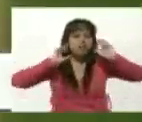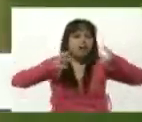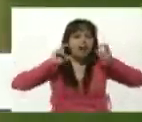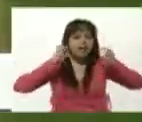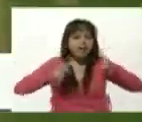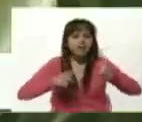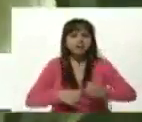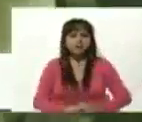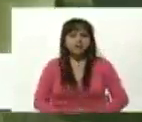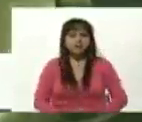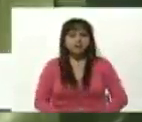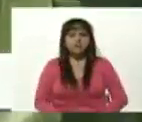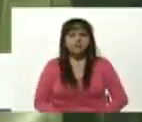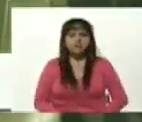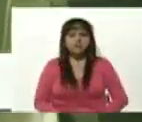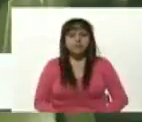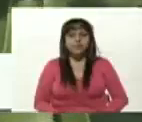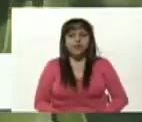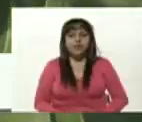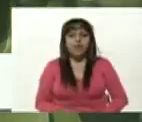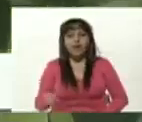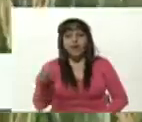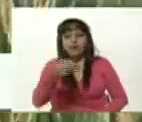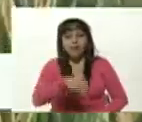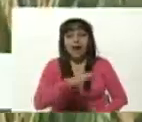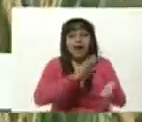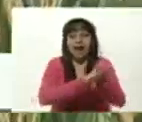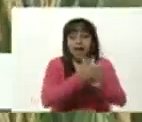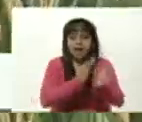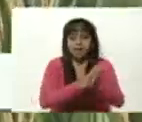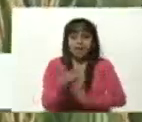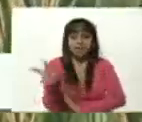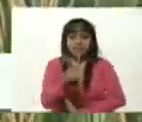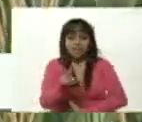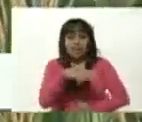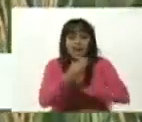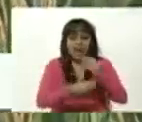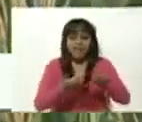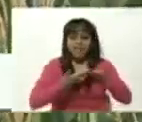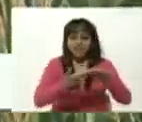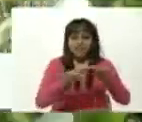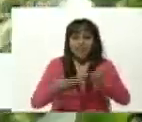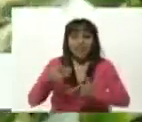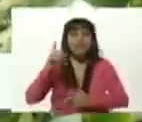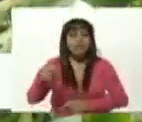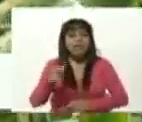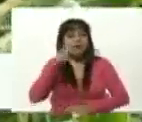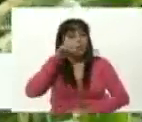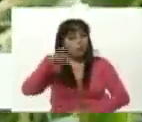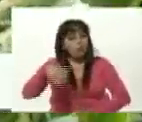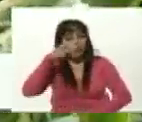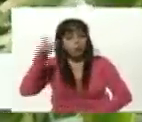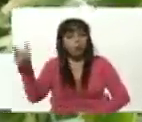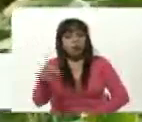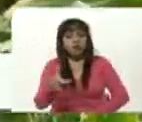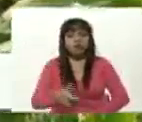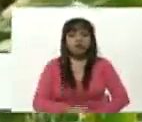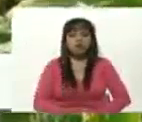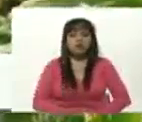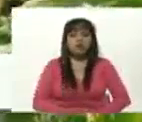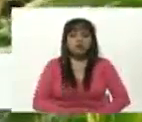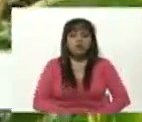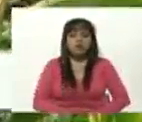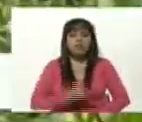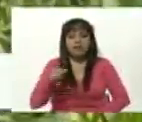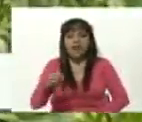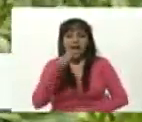son los silos y, por supuesto, apalancar tanto la arepa de los venezolanos y venezolanas, la arepa de los guariqueños y guariqueñas y lo que es el producto